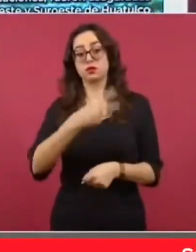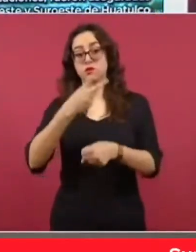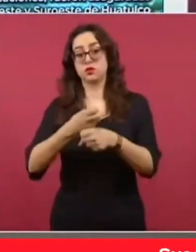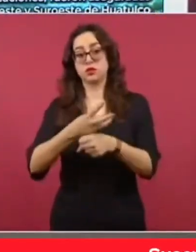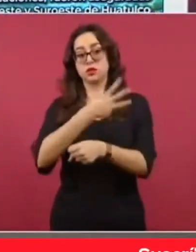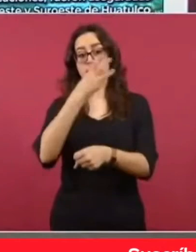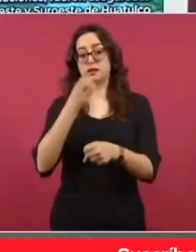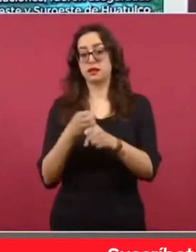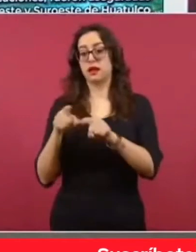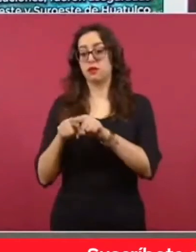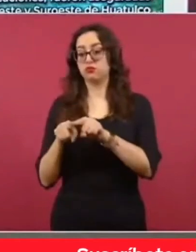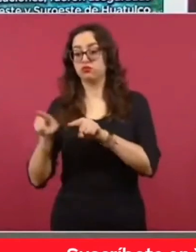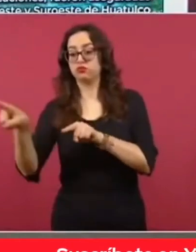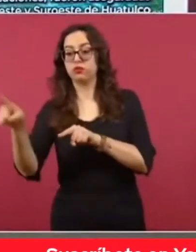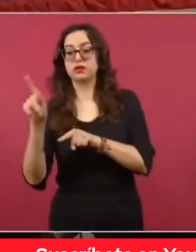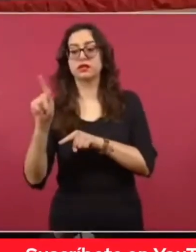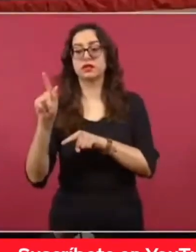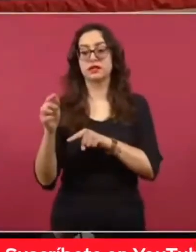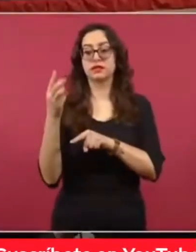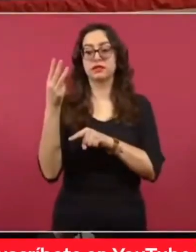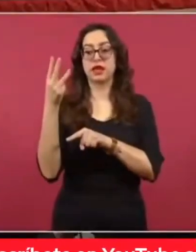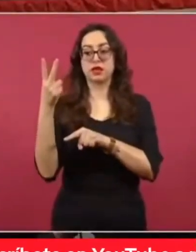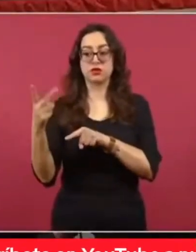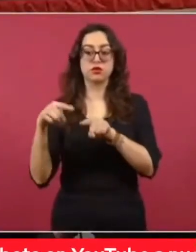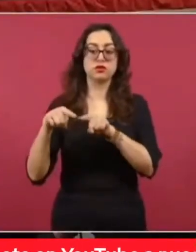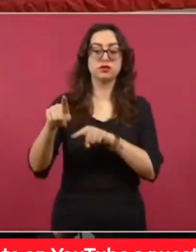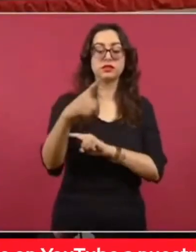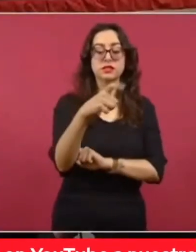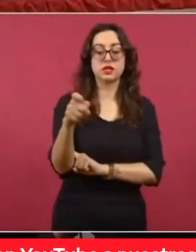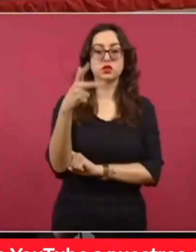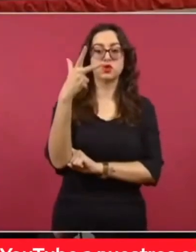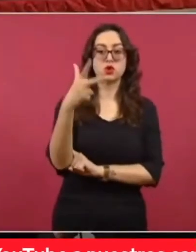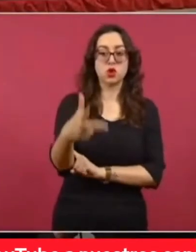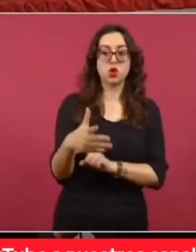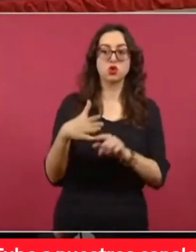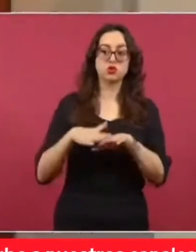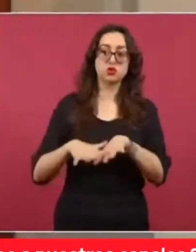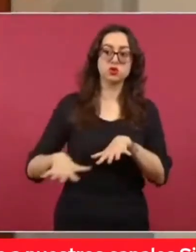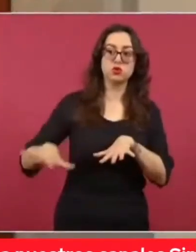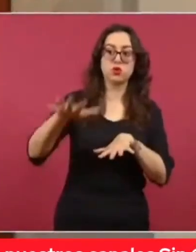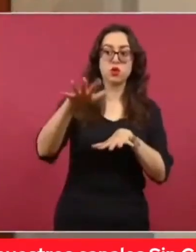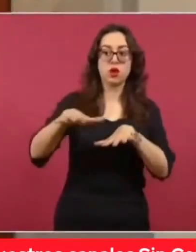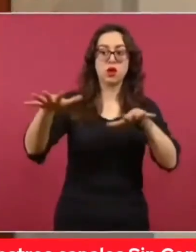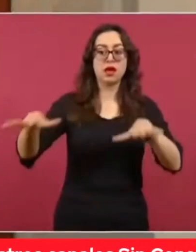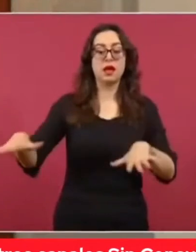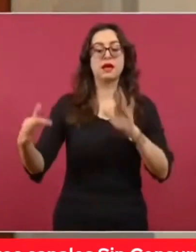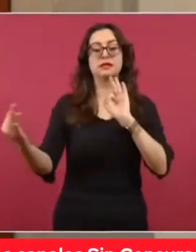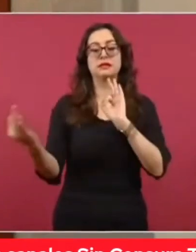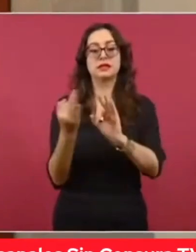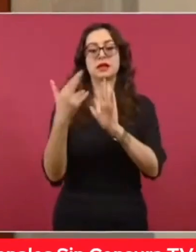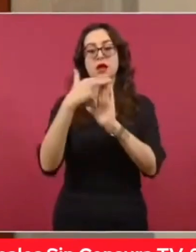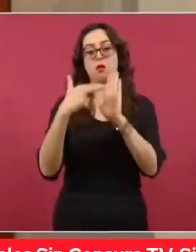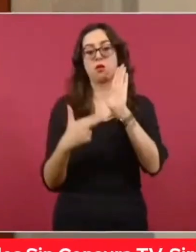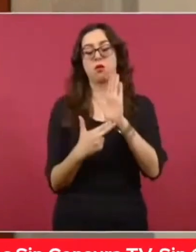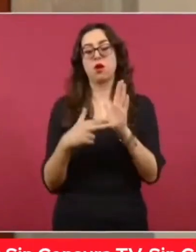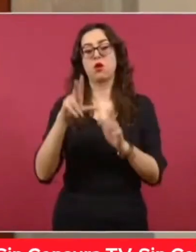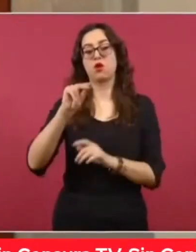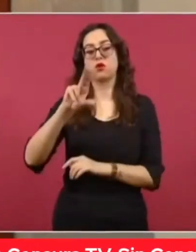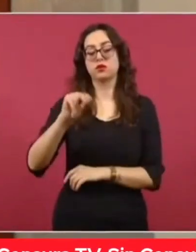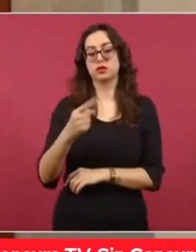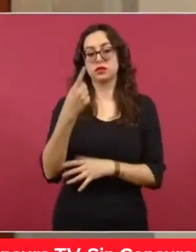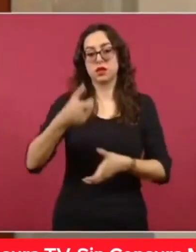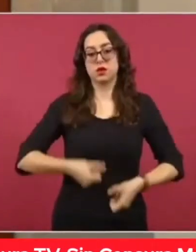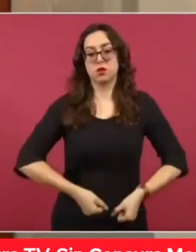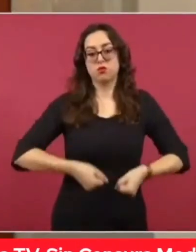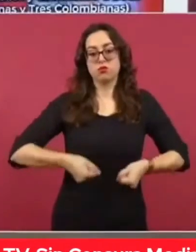aseguradas a 72 y a ciento ocho millas náuticas al oeste y suroeste de Huatulco 81 bultos conteniendo